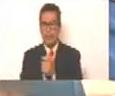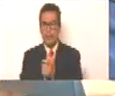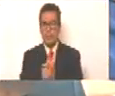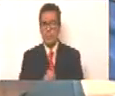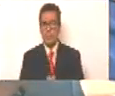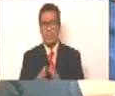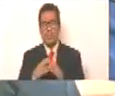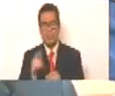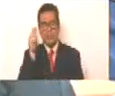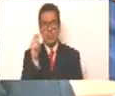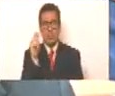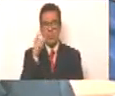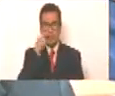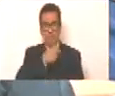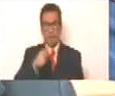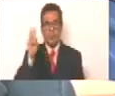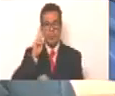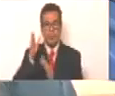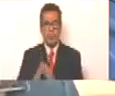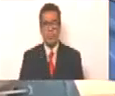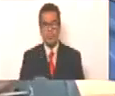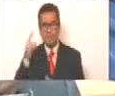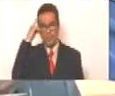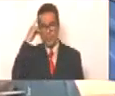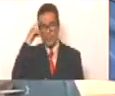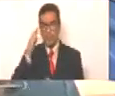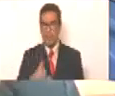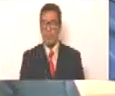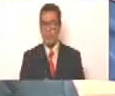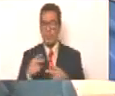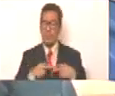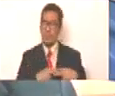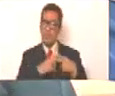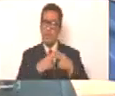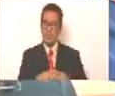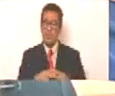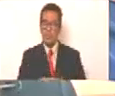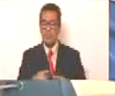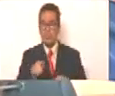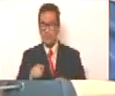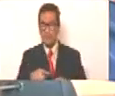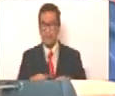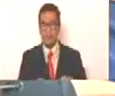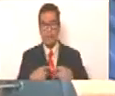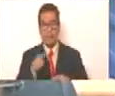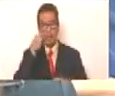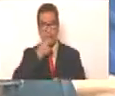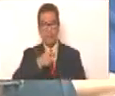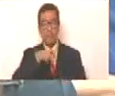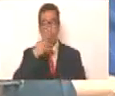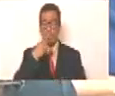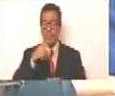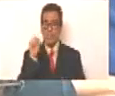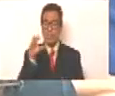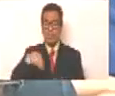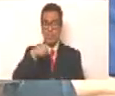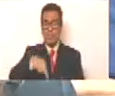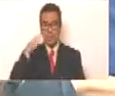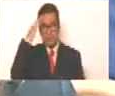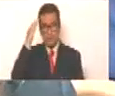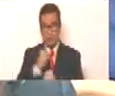parlamentarios, pueblo de Venezuela, reconocer la voluntad política de esta Asamblea Nacional, reconocer el trabajo de las